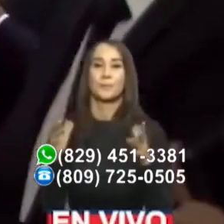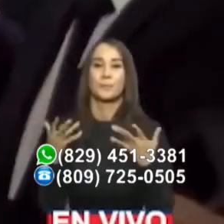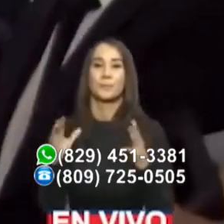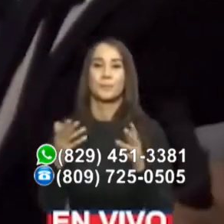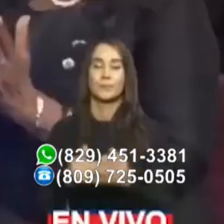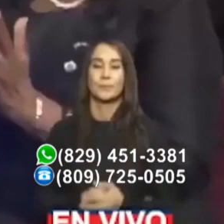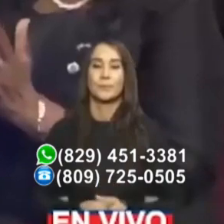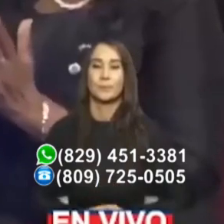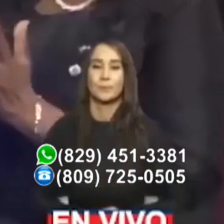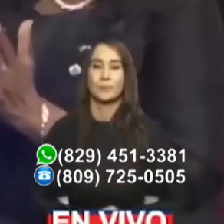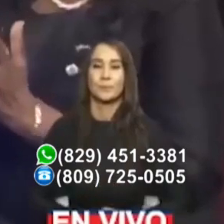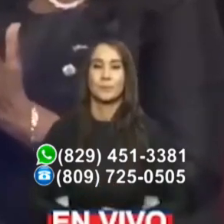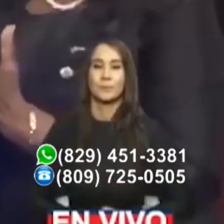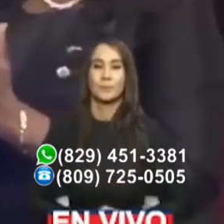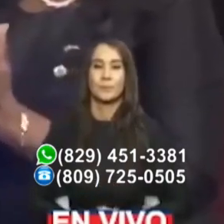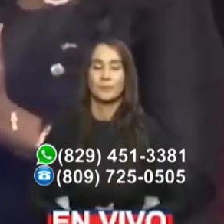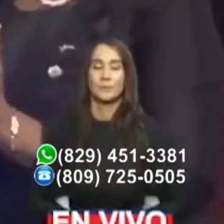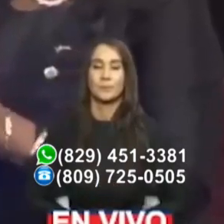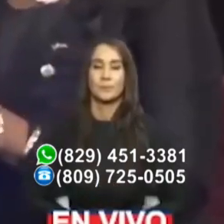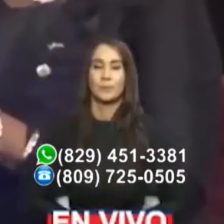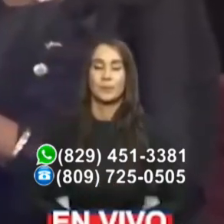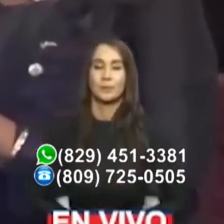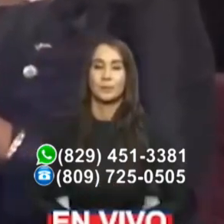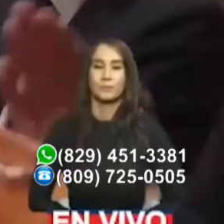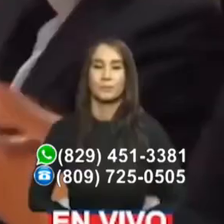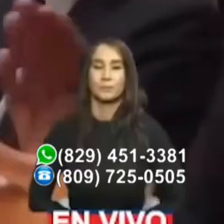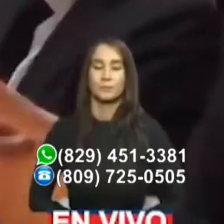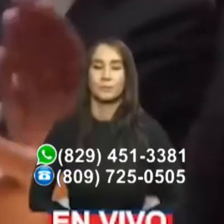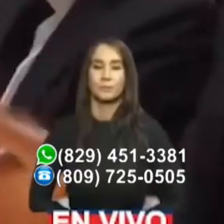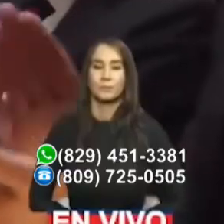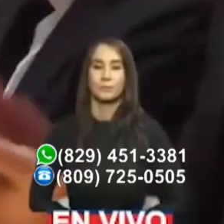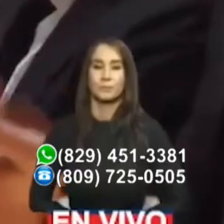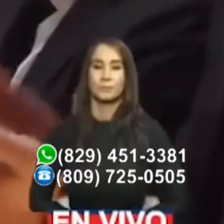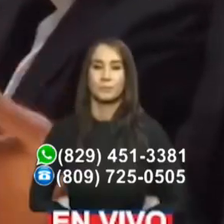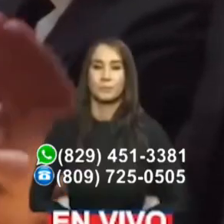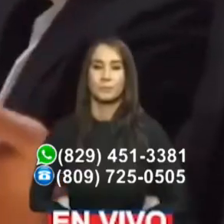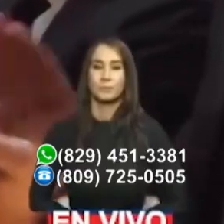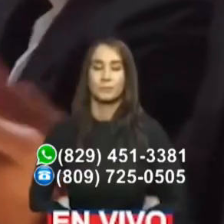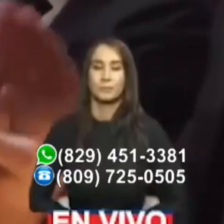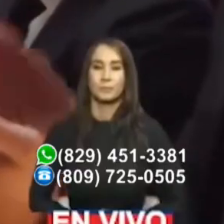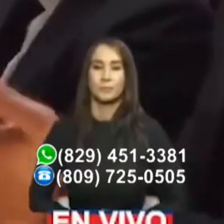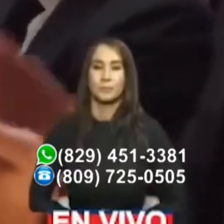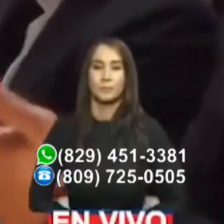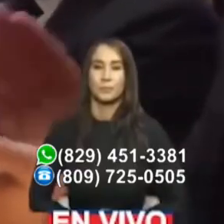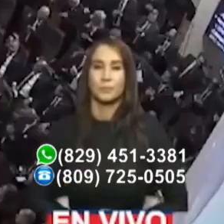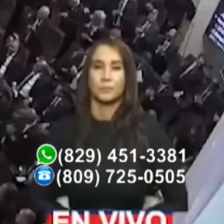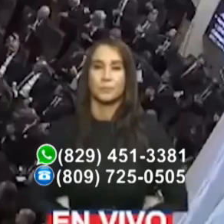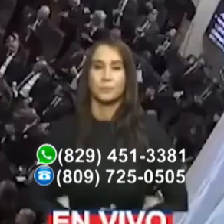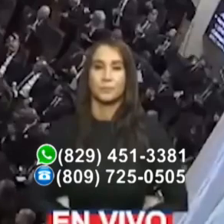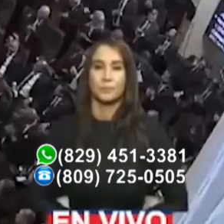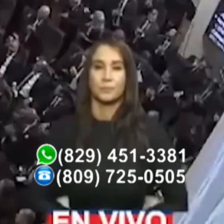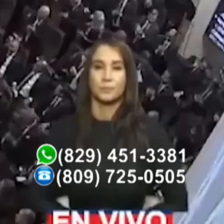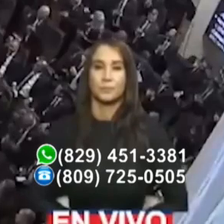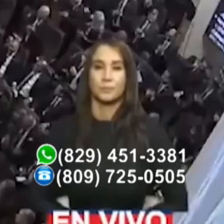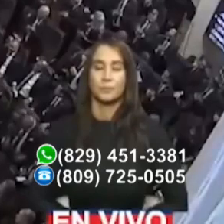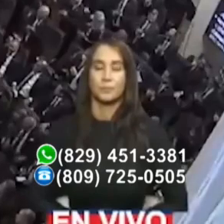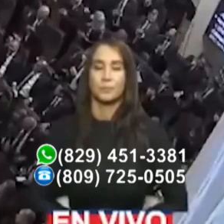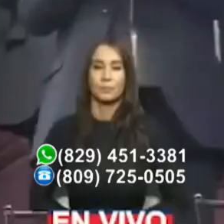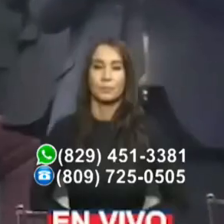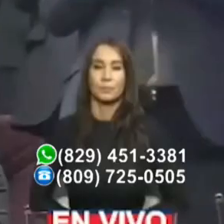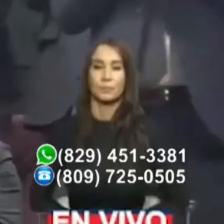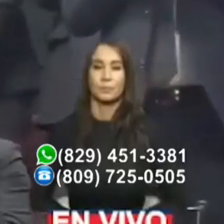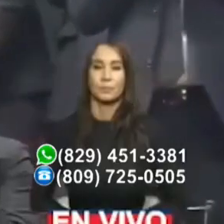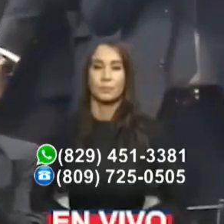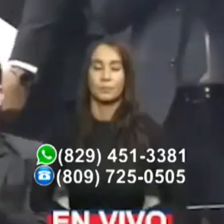la que genera mayor interés, la rendición de cuentas, hay otras actividades que el presidente realiza estos días. El